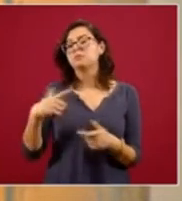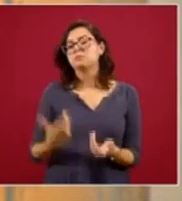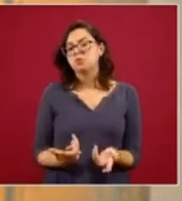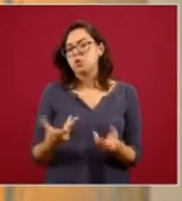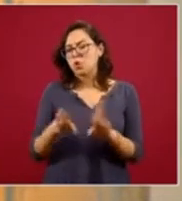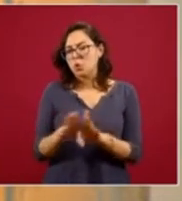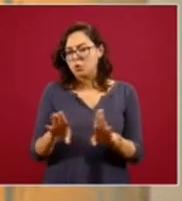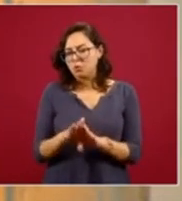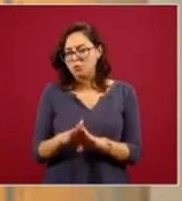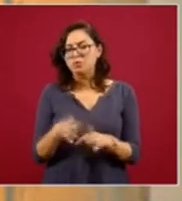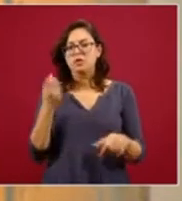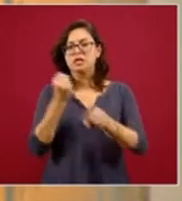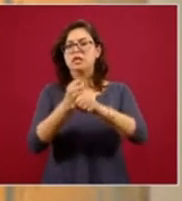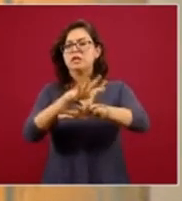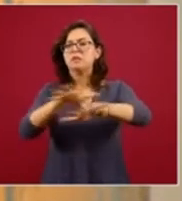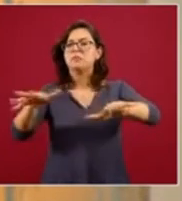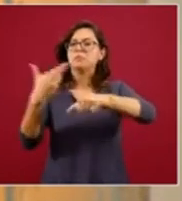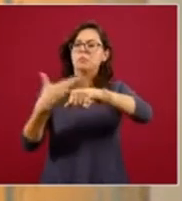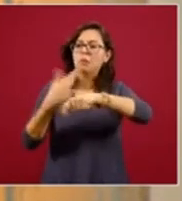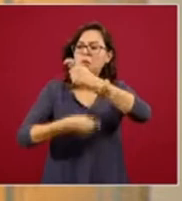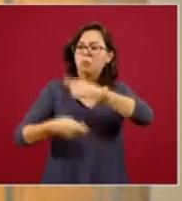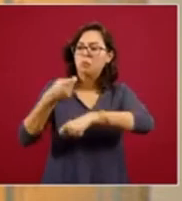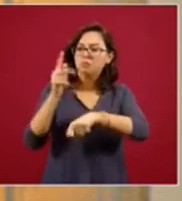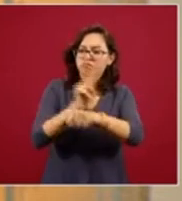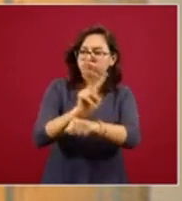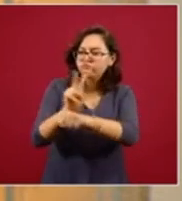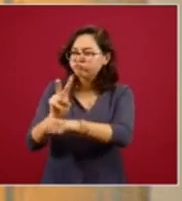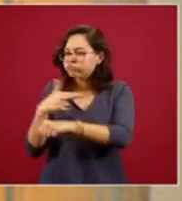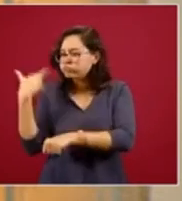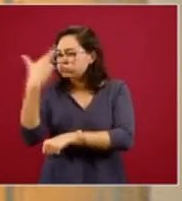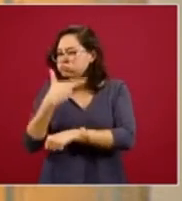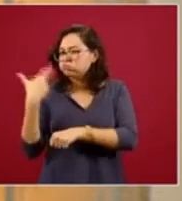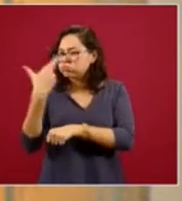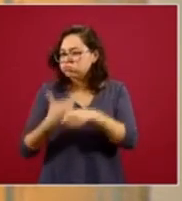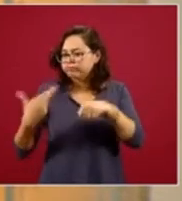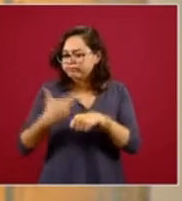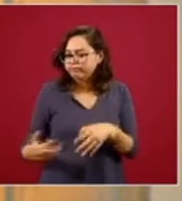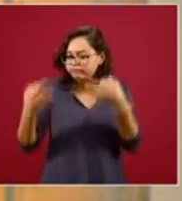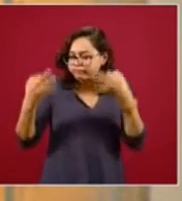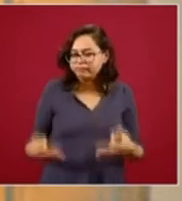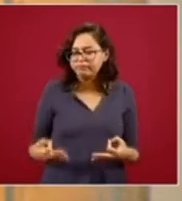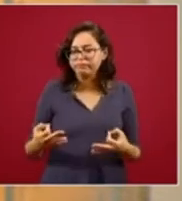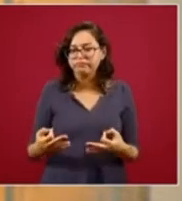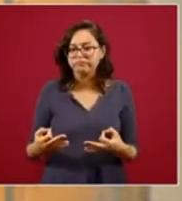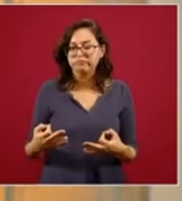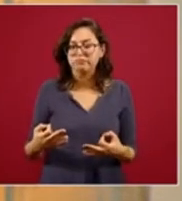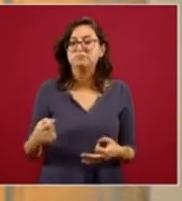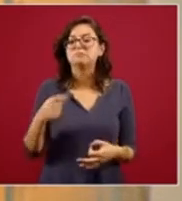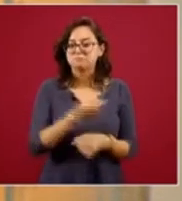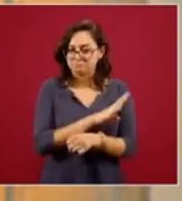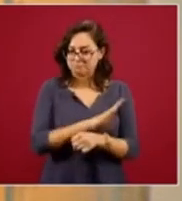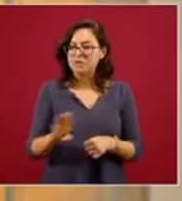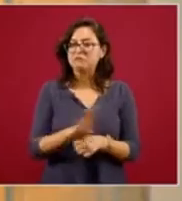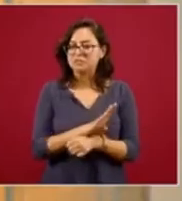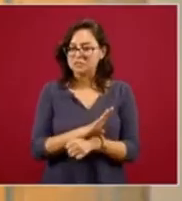de la herramienta de análisis de impacto regulatorio, con la cual se busca garantizar la calidad de las regulaciones que los beneficios